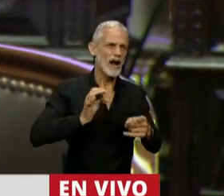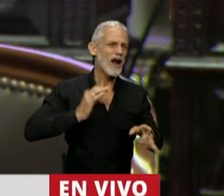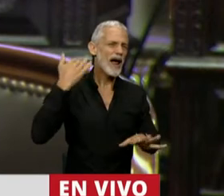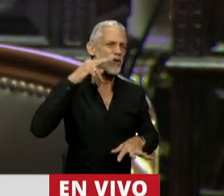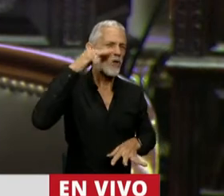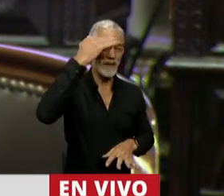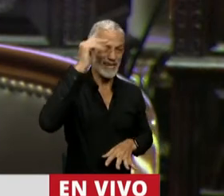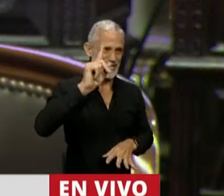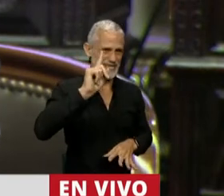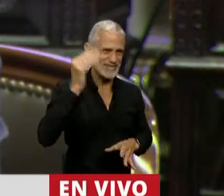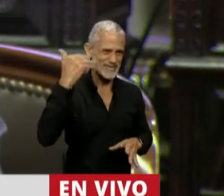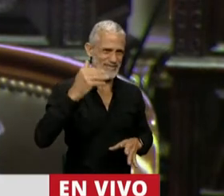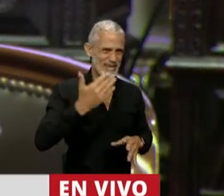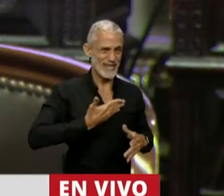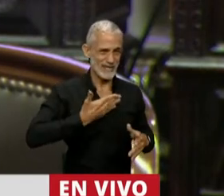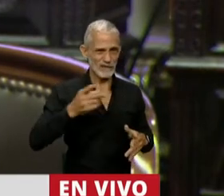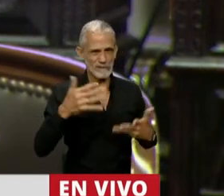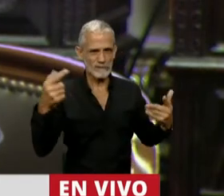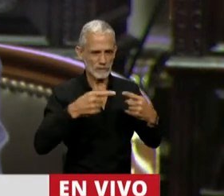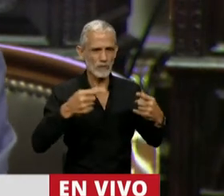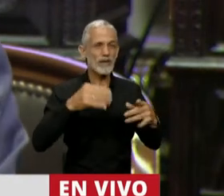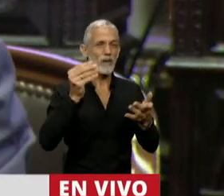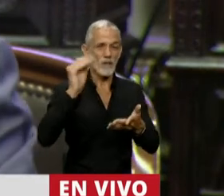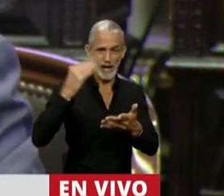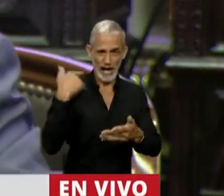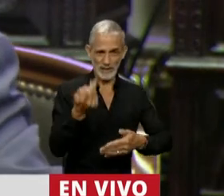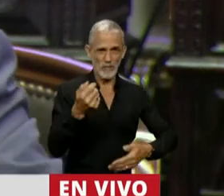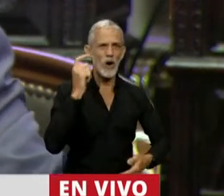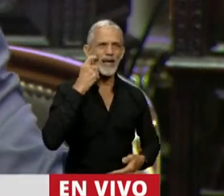reiteró recientemente en el caso de Entre Ríos.